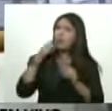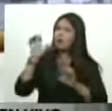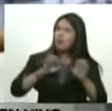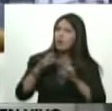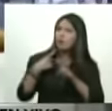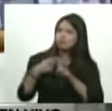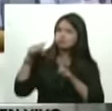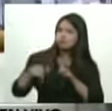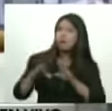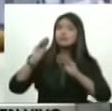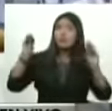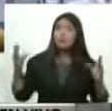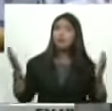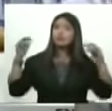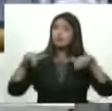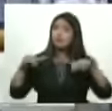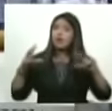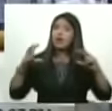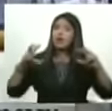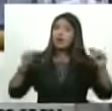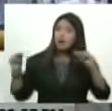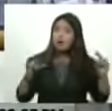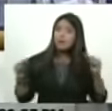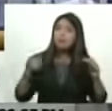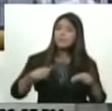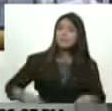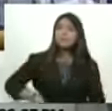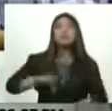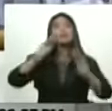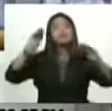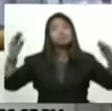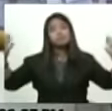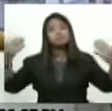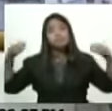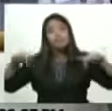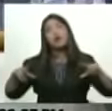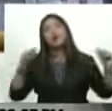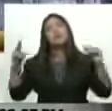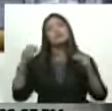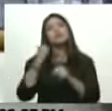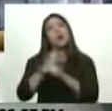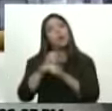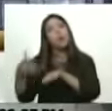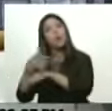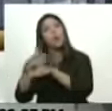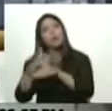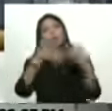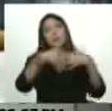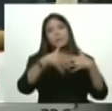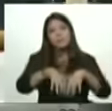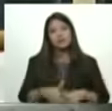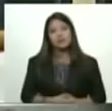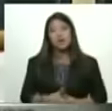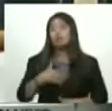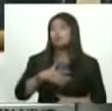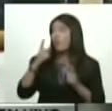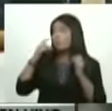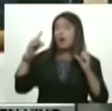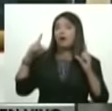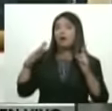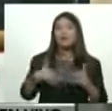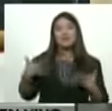este nuevo llamado a diálogo que realiza el primer mandatario nacional y ese trabajo en conjunto, ¿no? Estoy sumamente sorprendida y